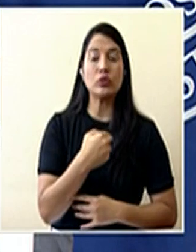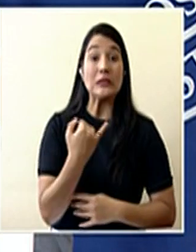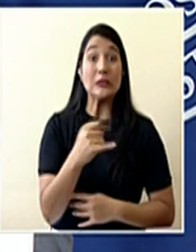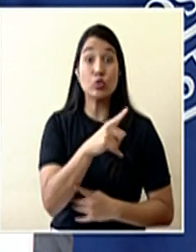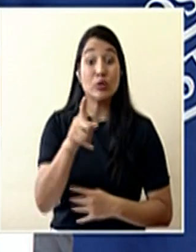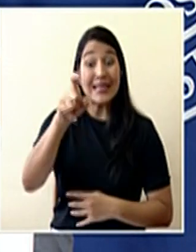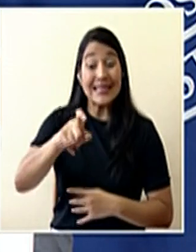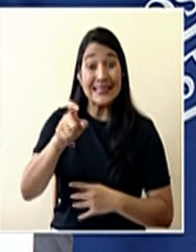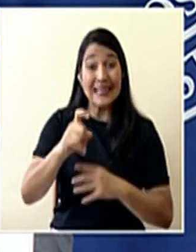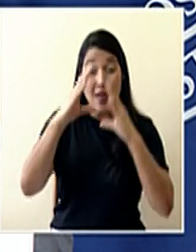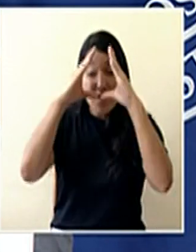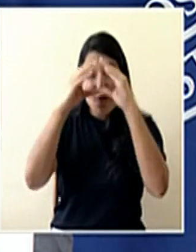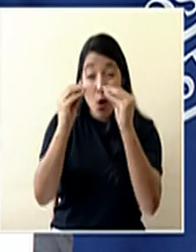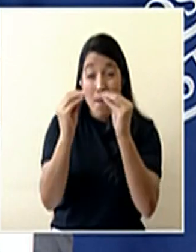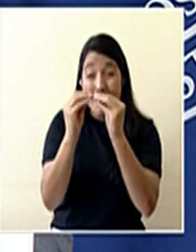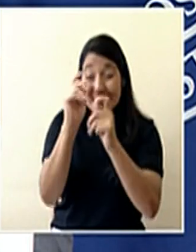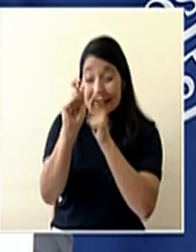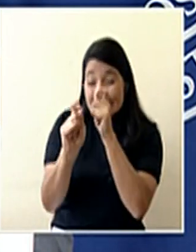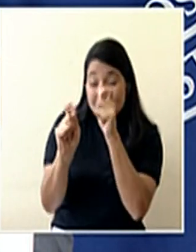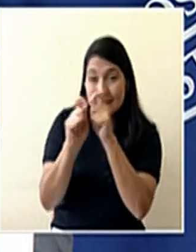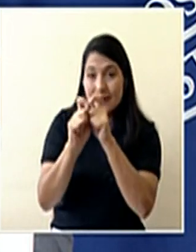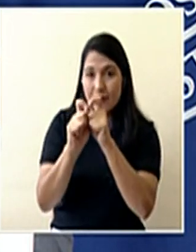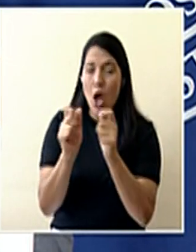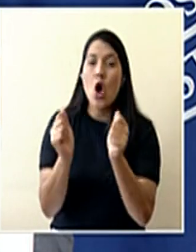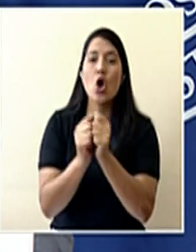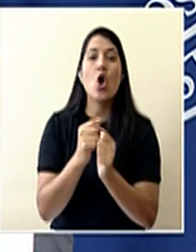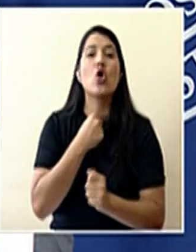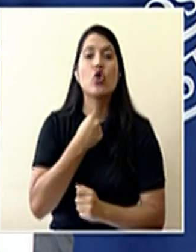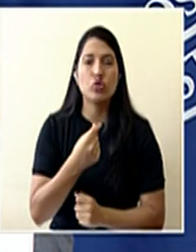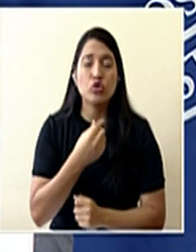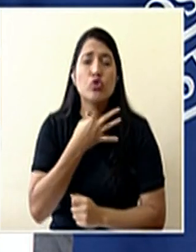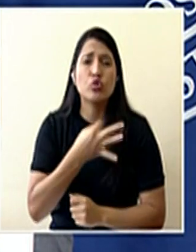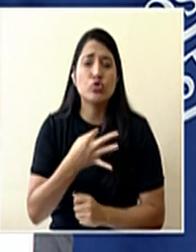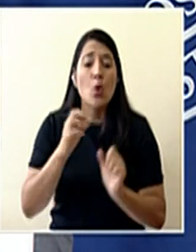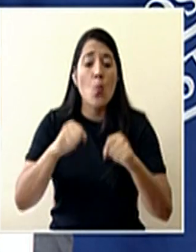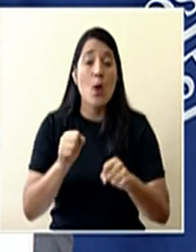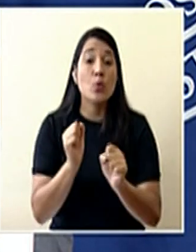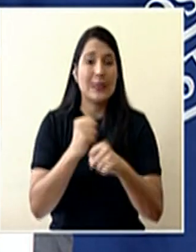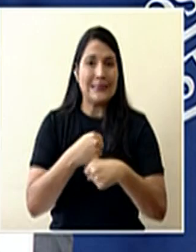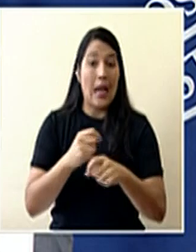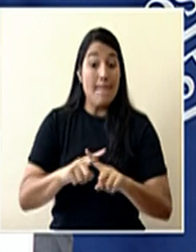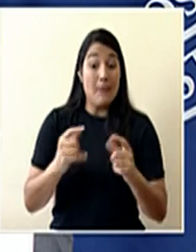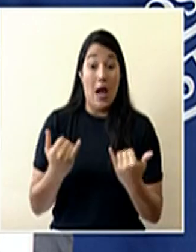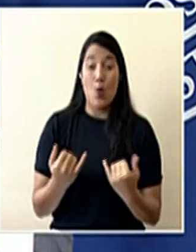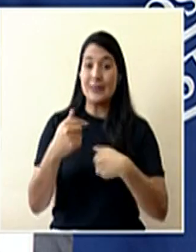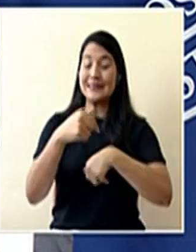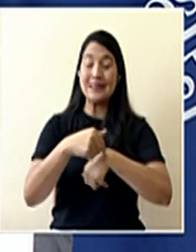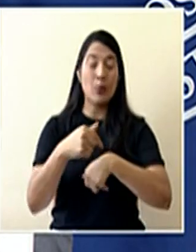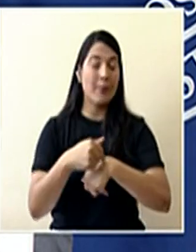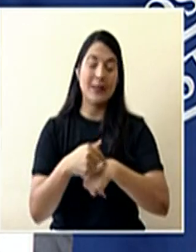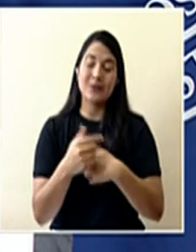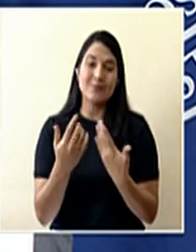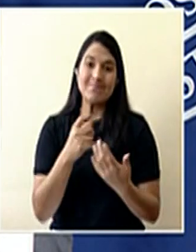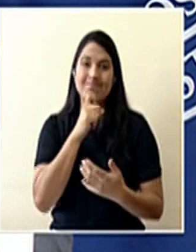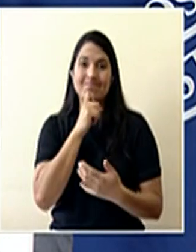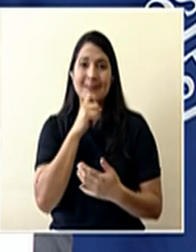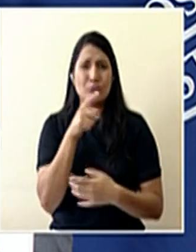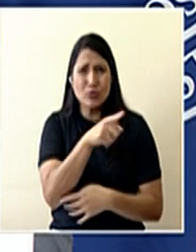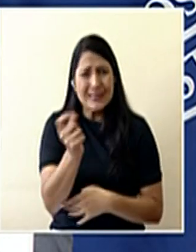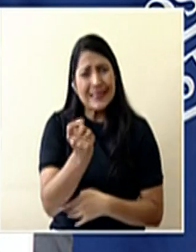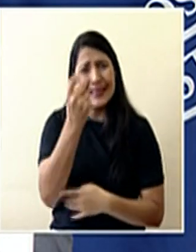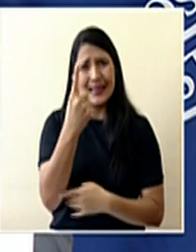específico de información, con mucho gusto lo podemos hacer, pero en este momento entiéndanos por favor que lo que estamos buscando es tratar de que